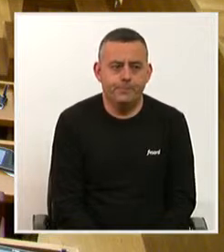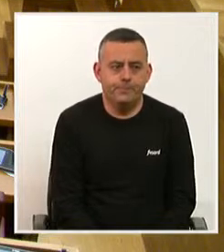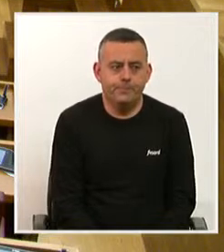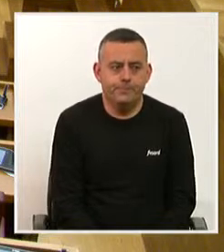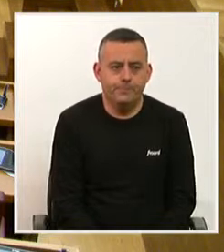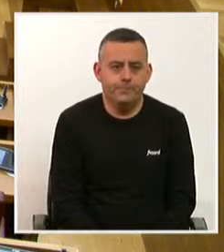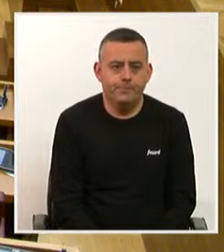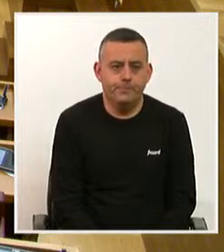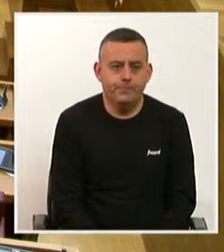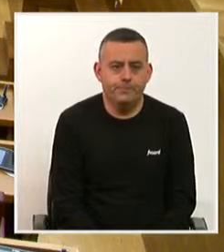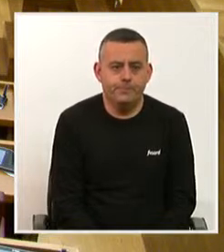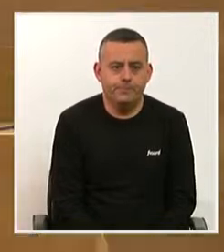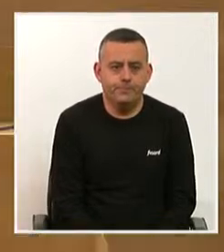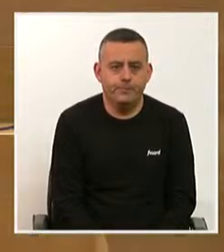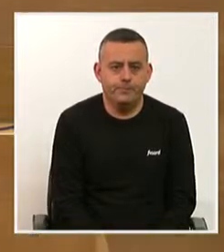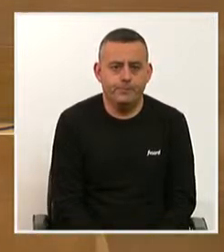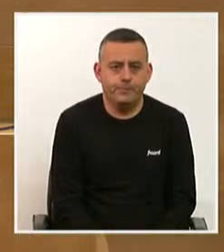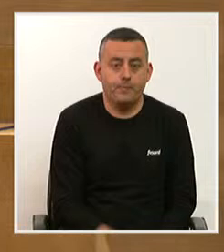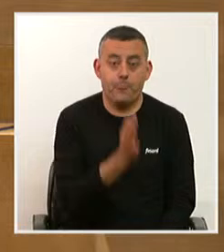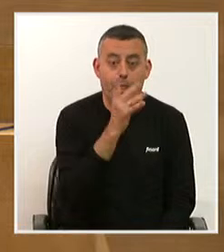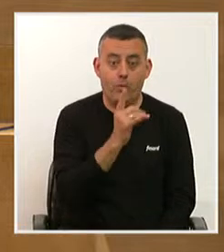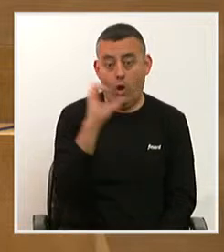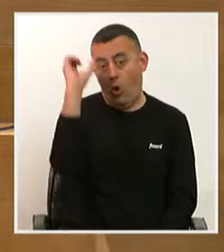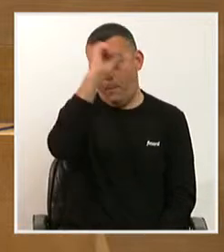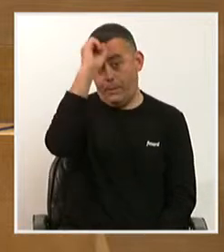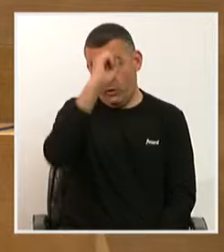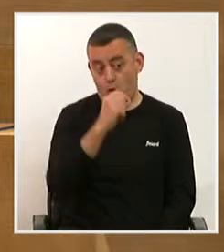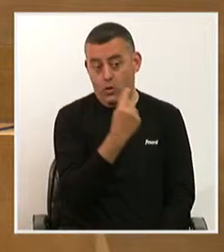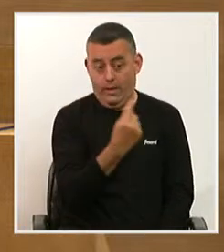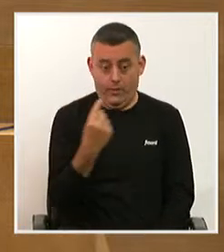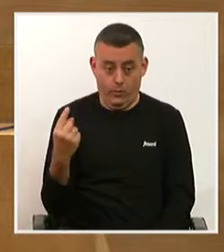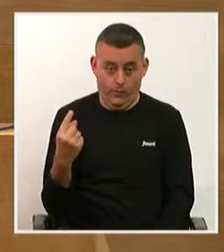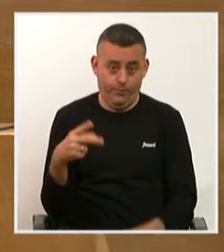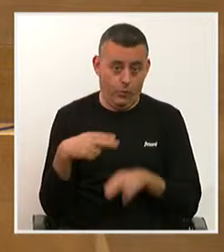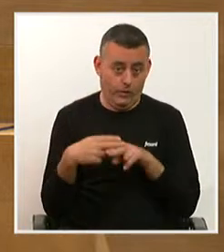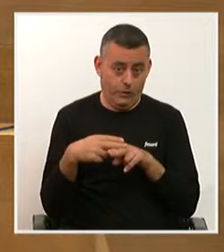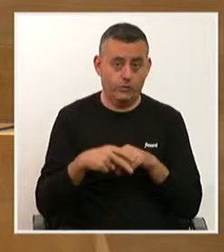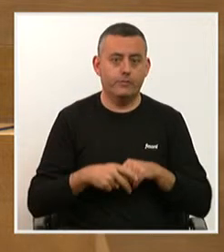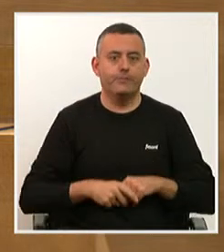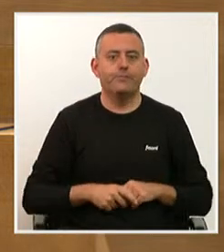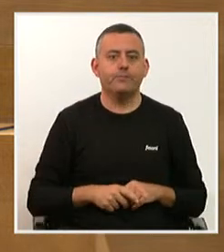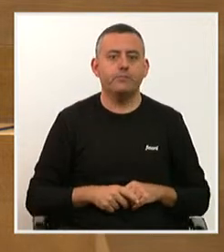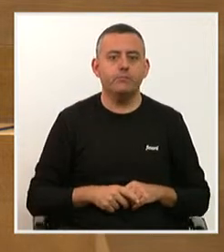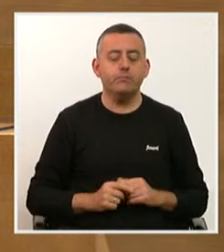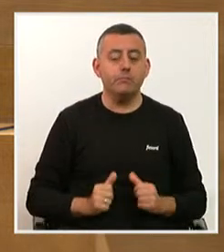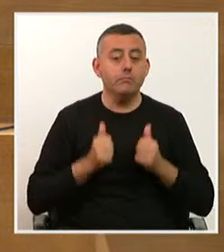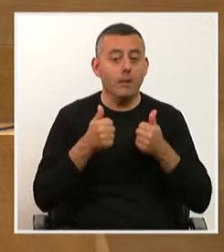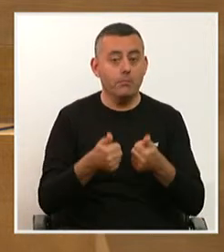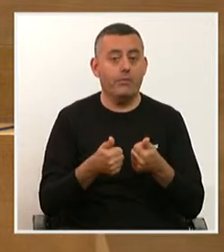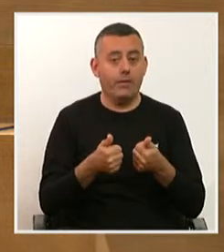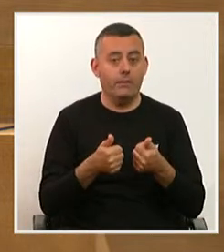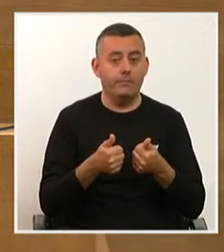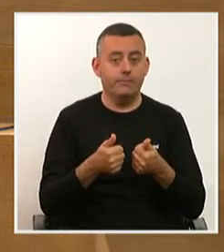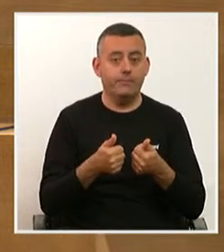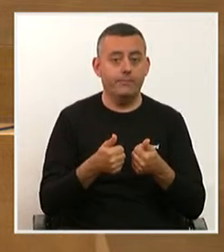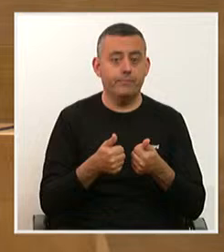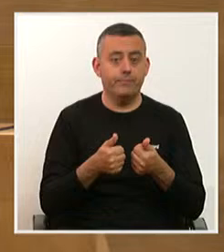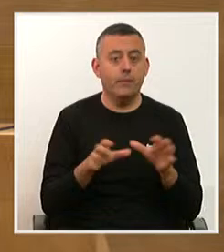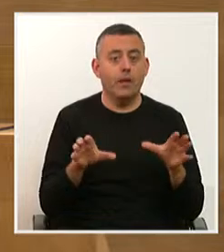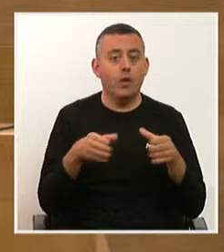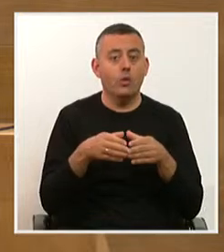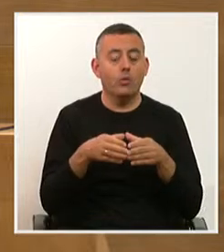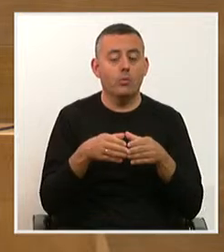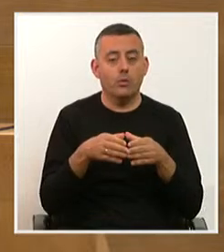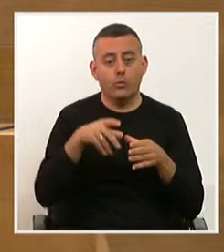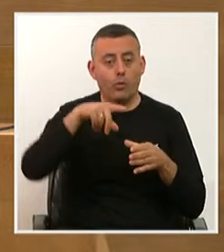gracias para la fijación de posición de los grupos parlamentarios tiene la palabra en primer lugar por el grupo parlamentario